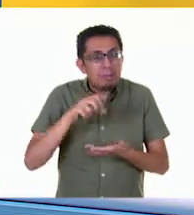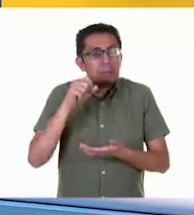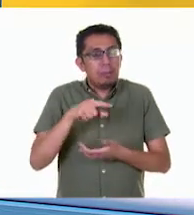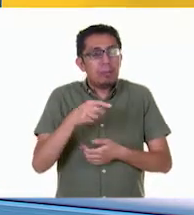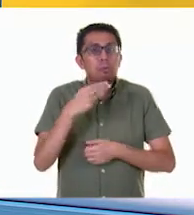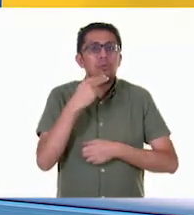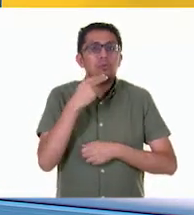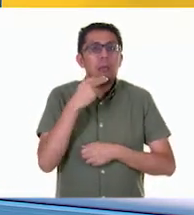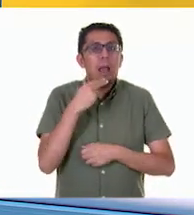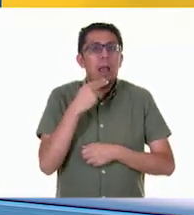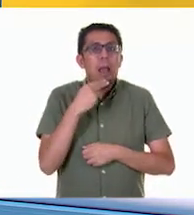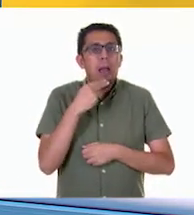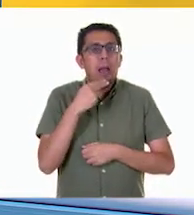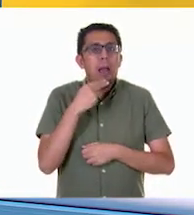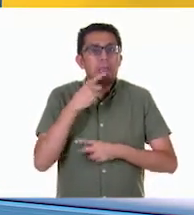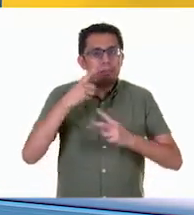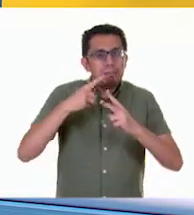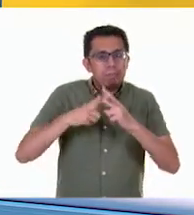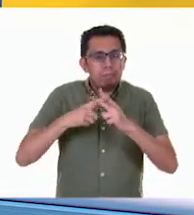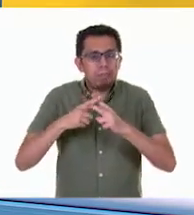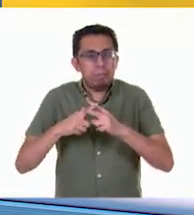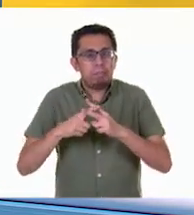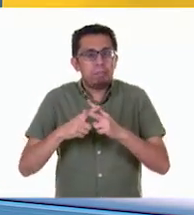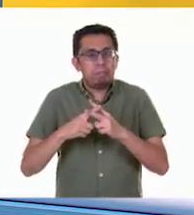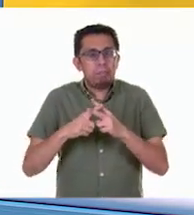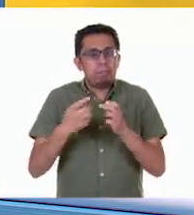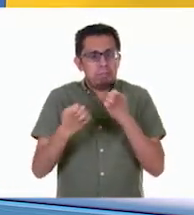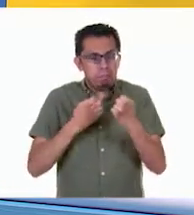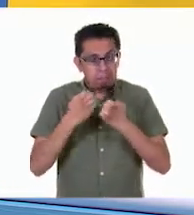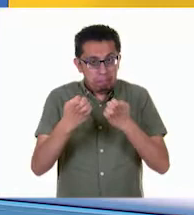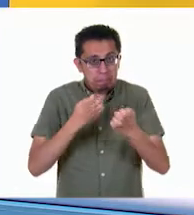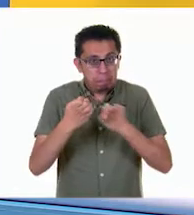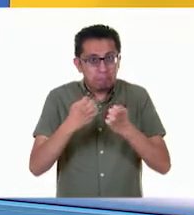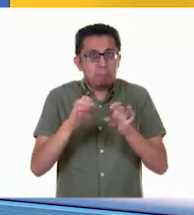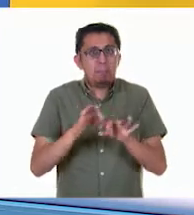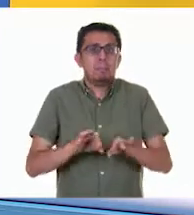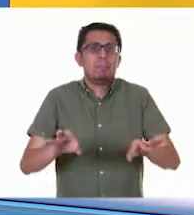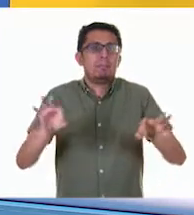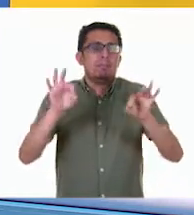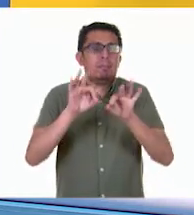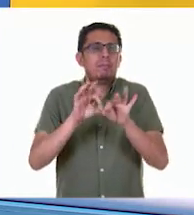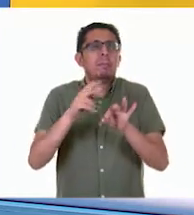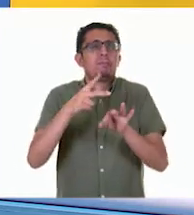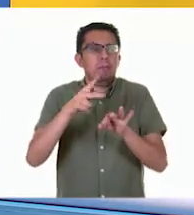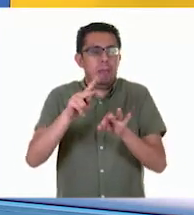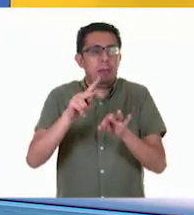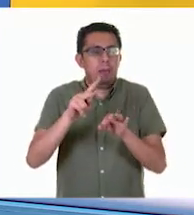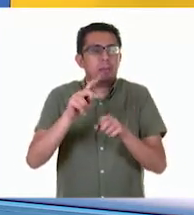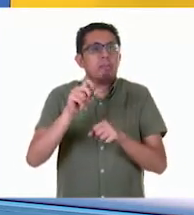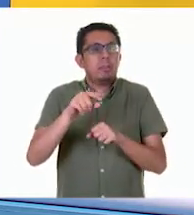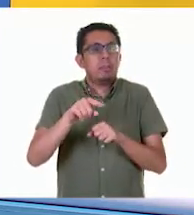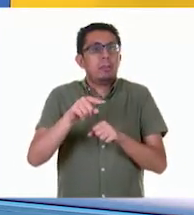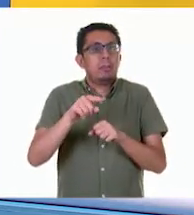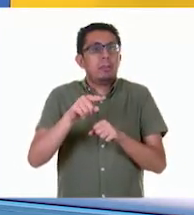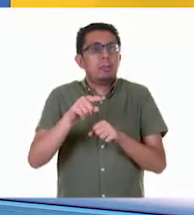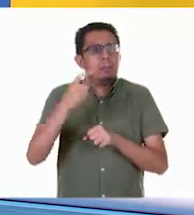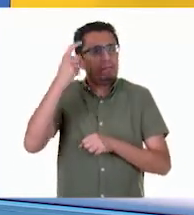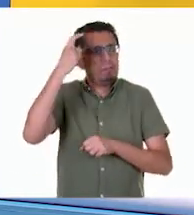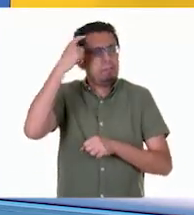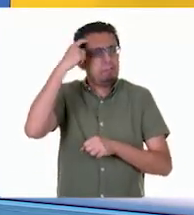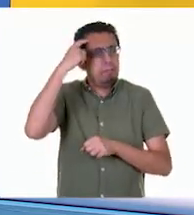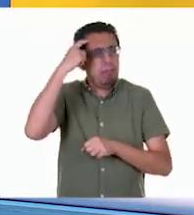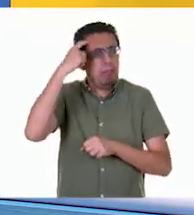utilizaremos las matemáticas. El ejercicio físico es muy importante, pero también el ejercicio